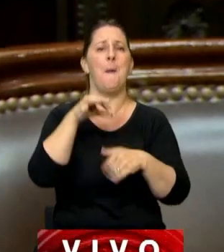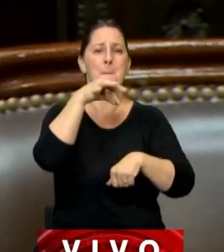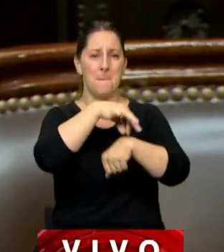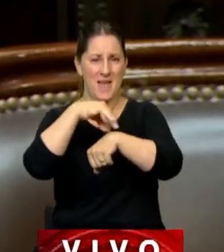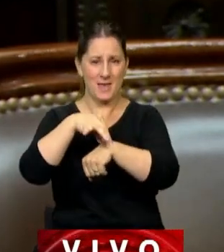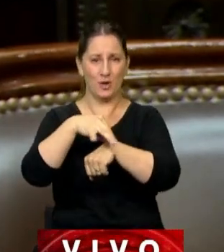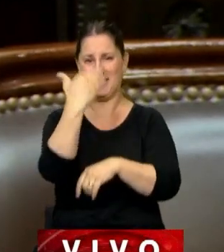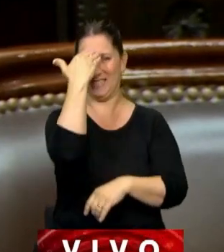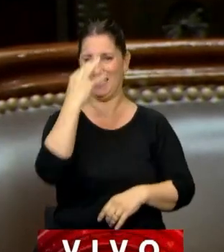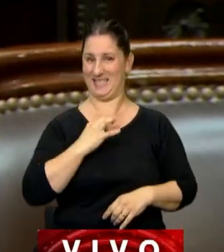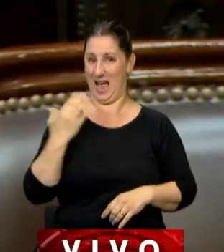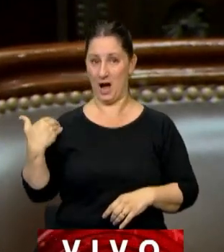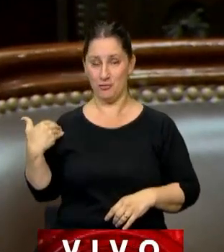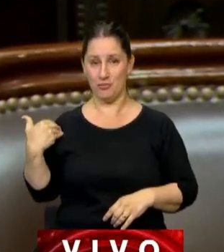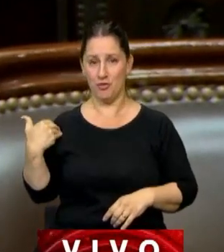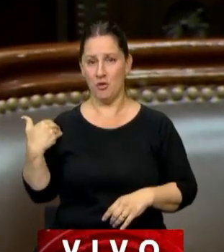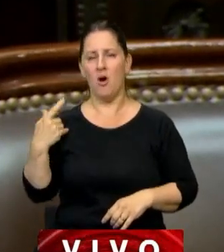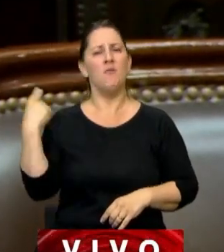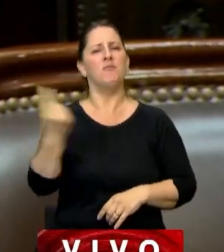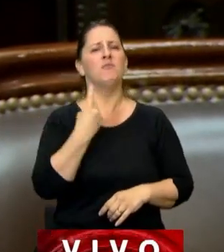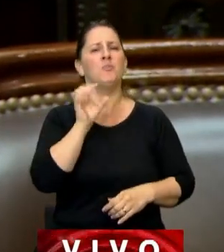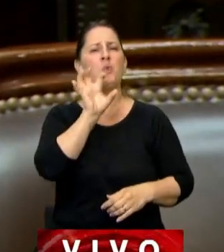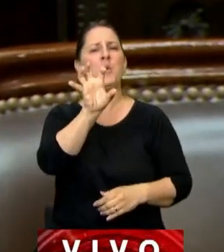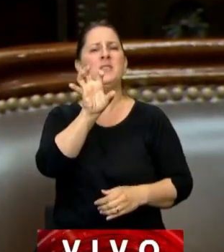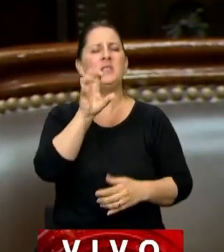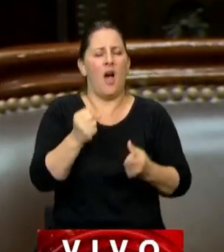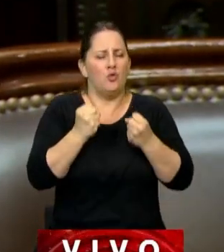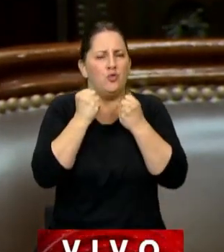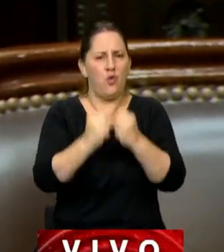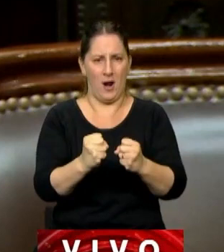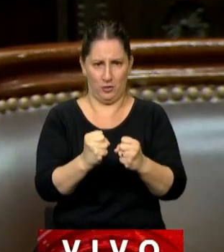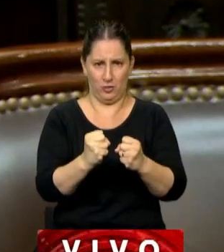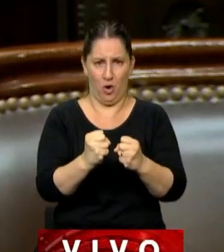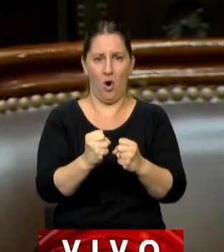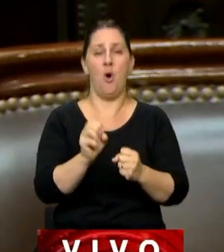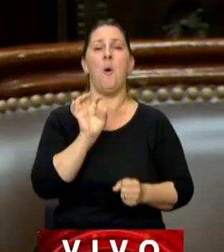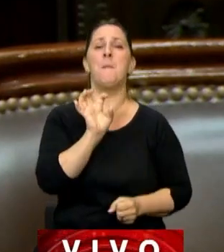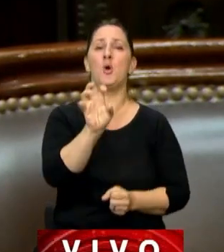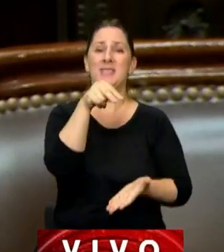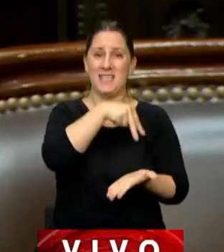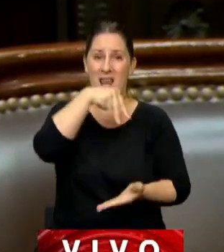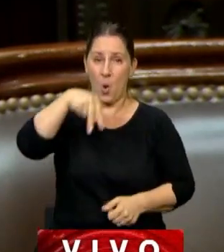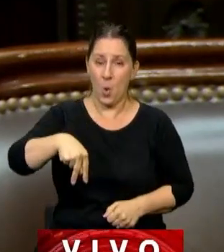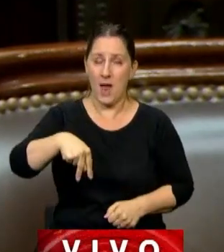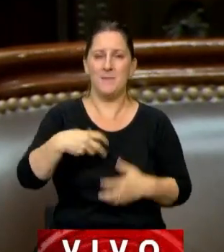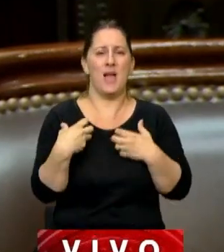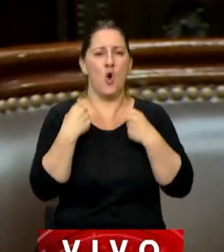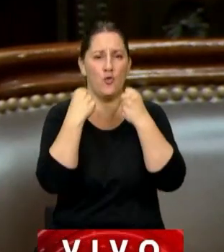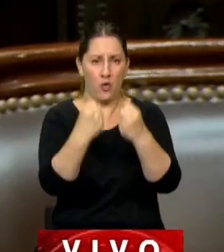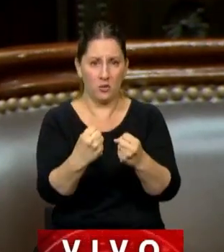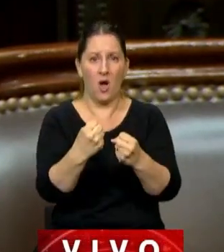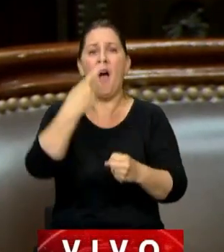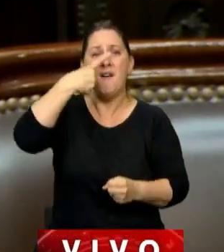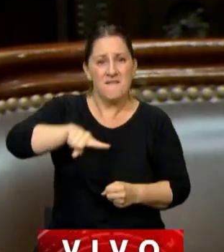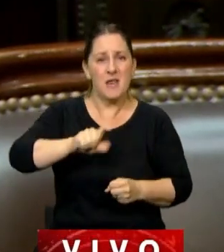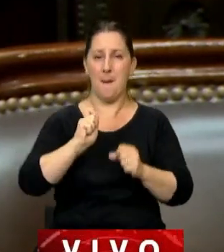médicos hace 15 años fue con un esfuerzo de la provincia. La provincia del Neuquén fue quien terminó